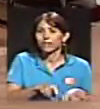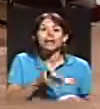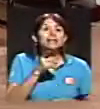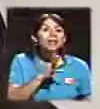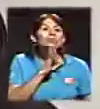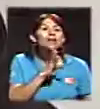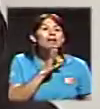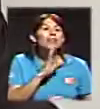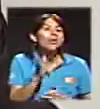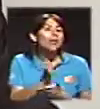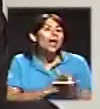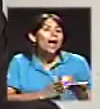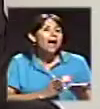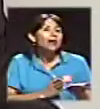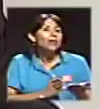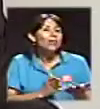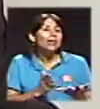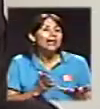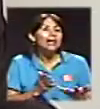a la gente